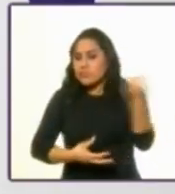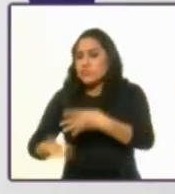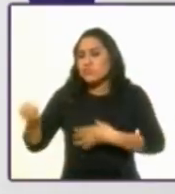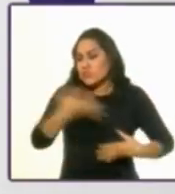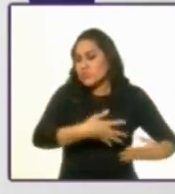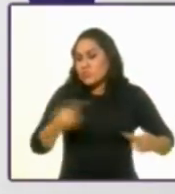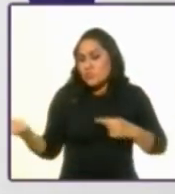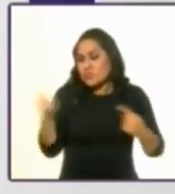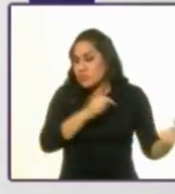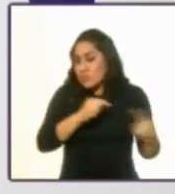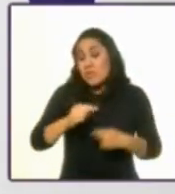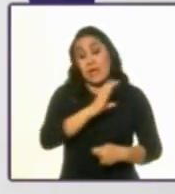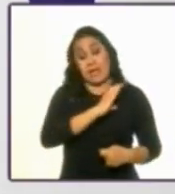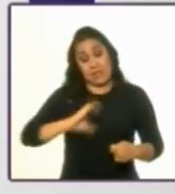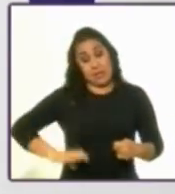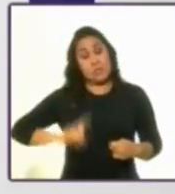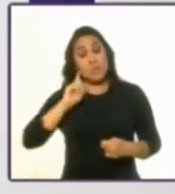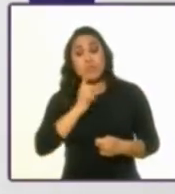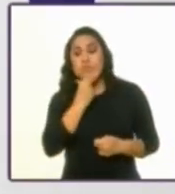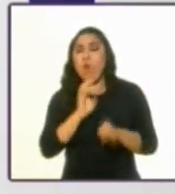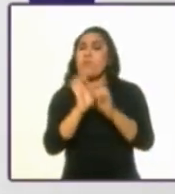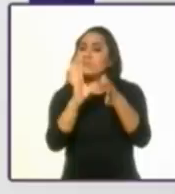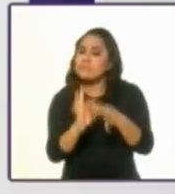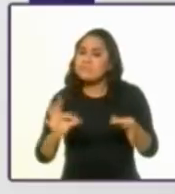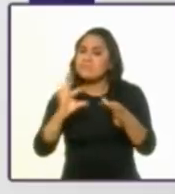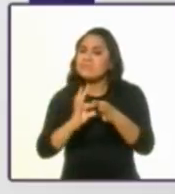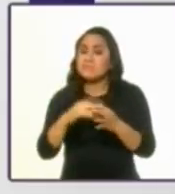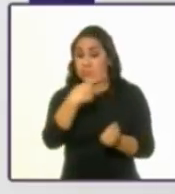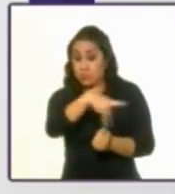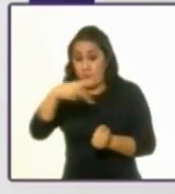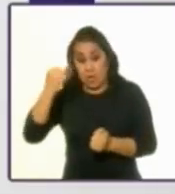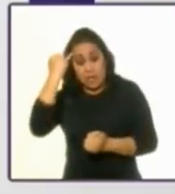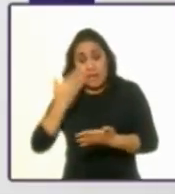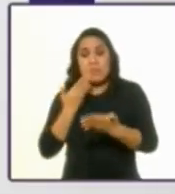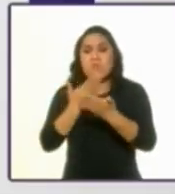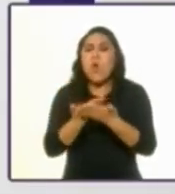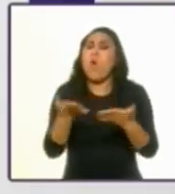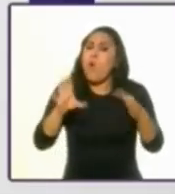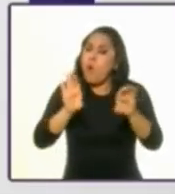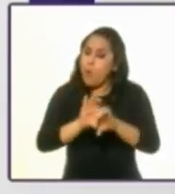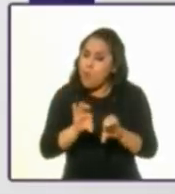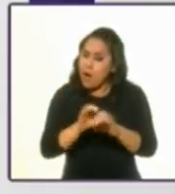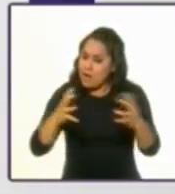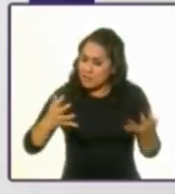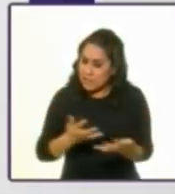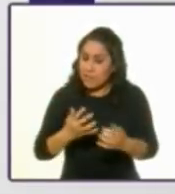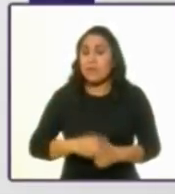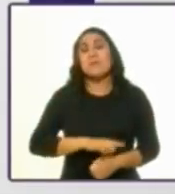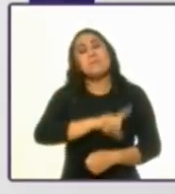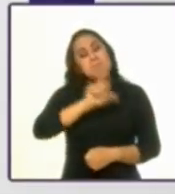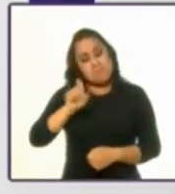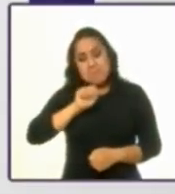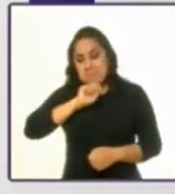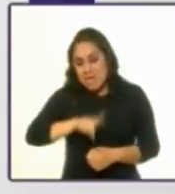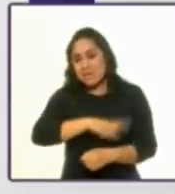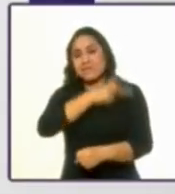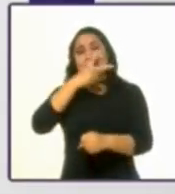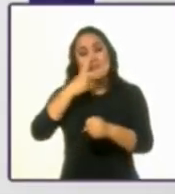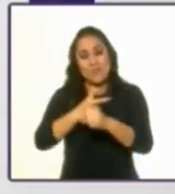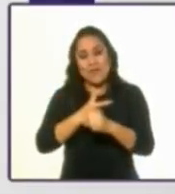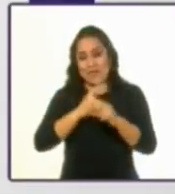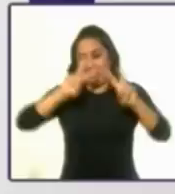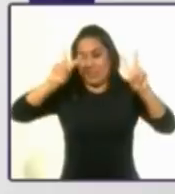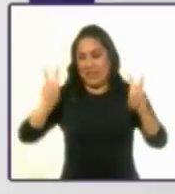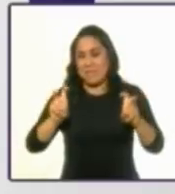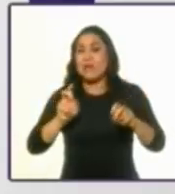candidatos expliquen cómo van a lograr las propuestas que están planteando la misma mecánica se repetirá en el segundo tema